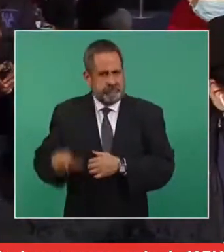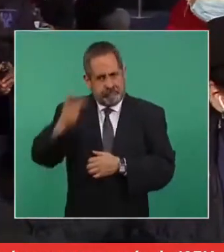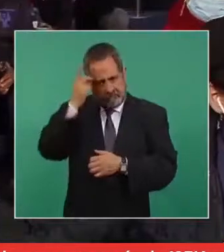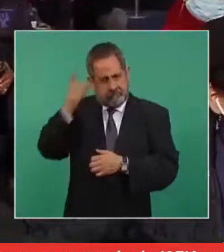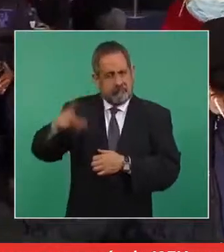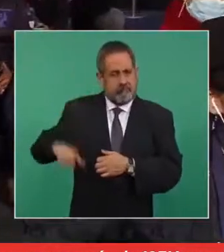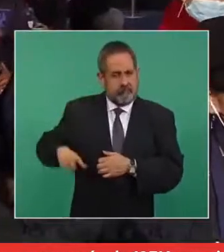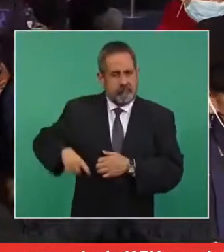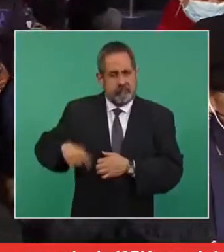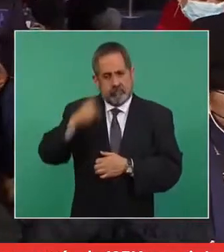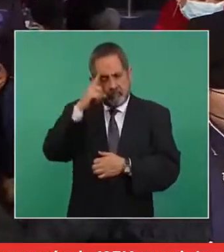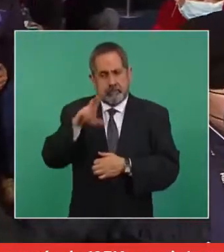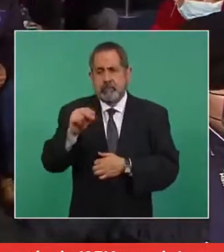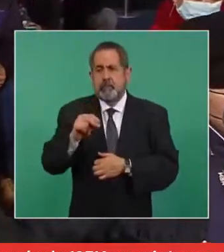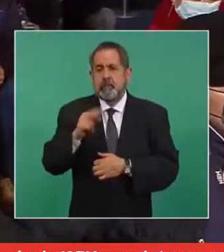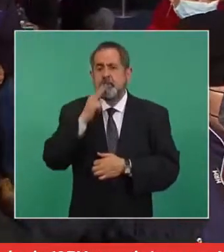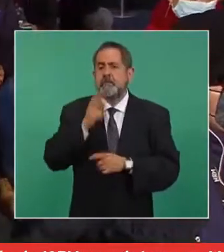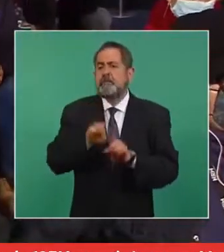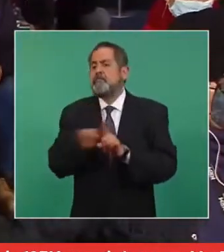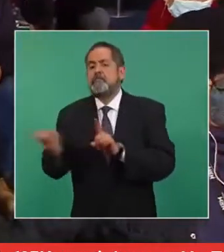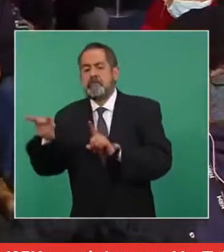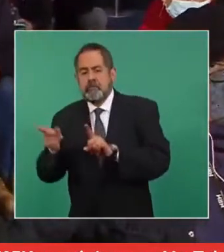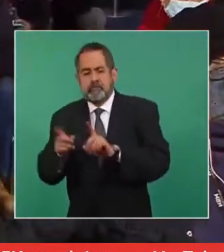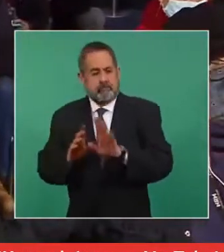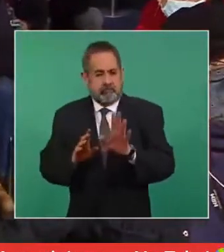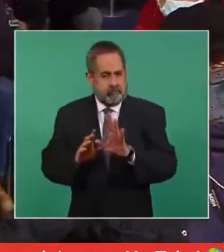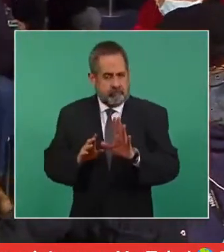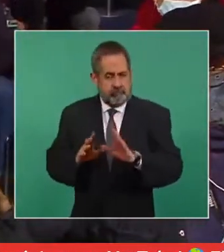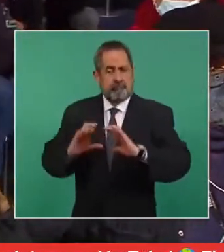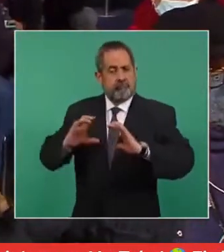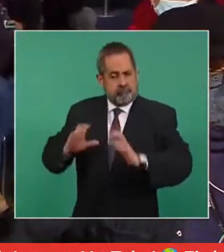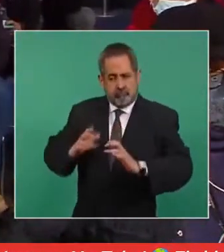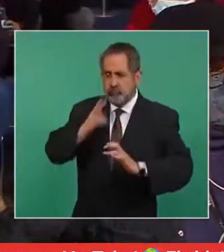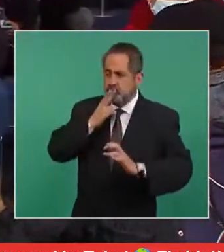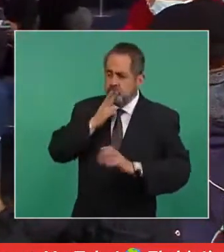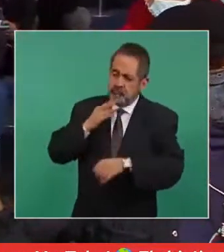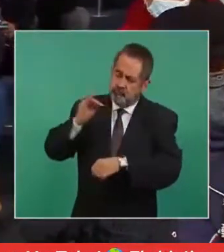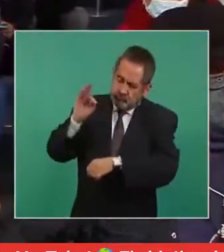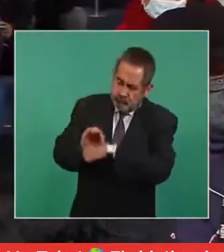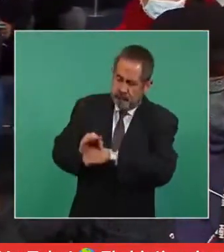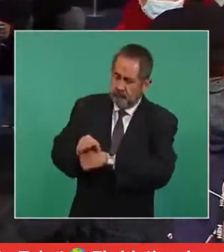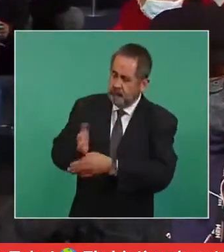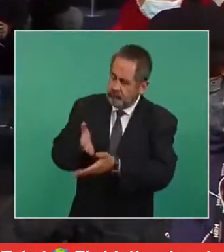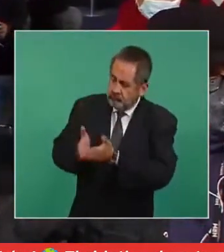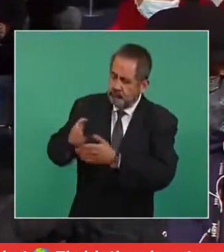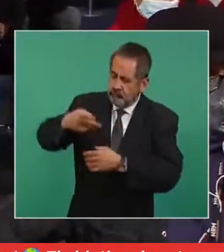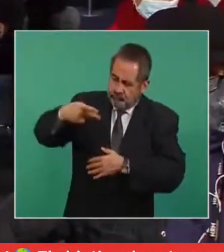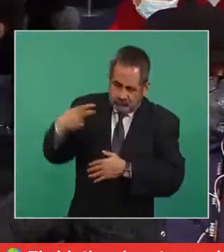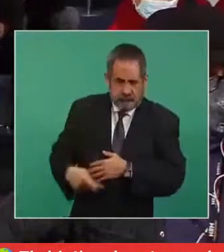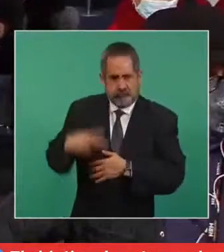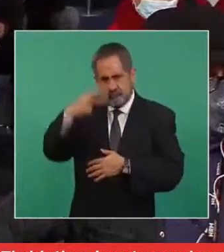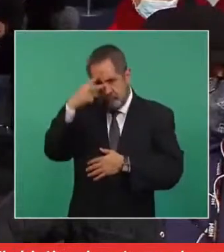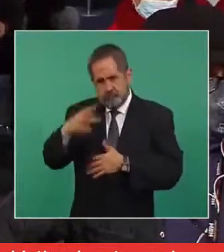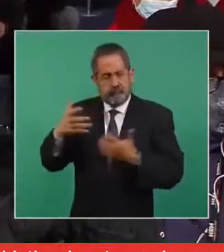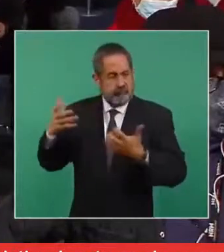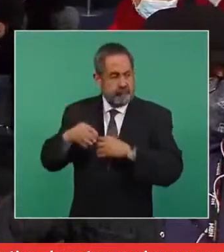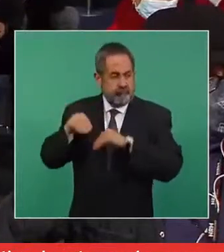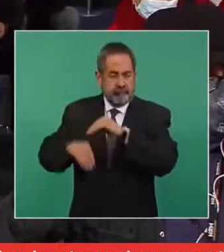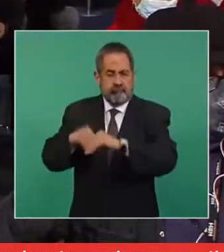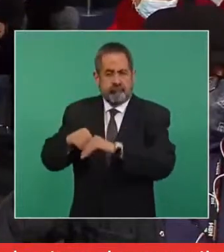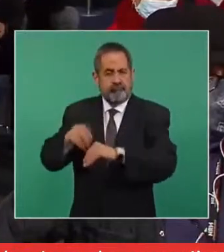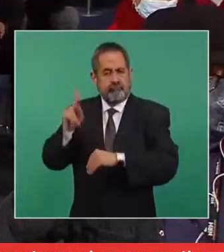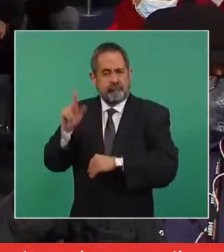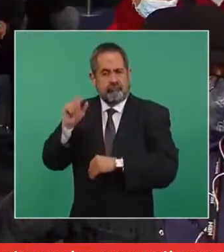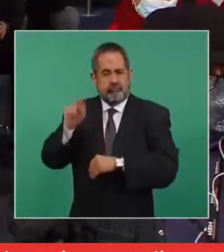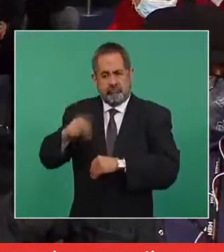otro uso de lo que usted está empeñado en, en que sean obras